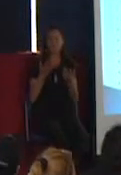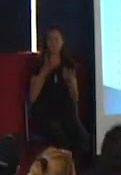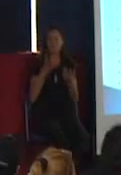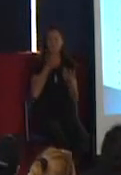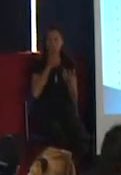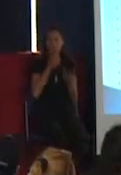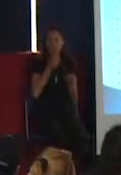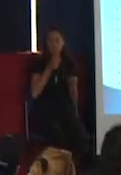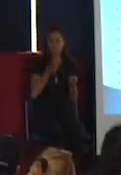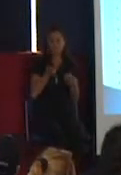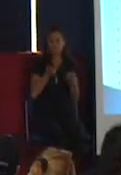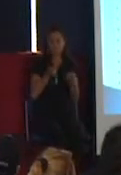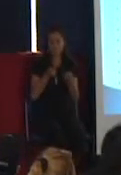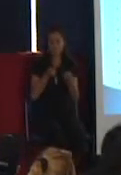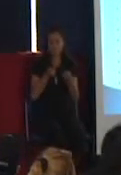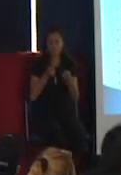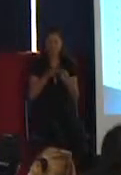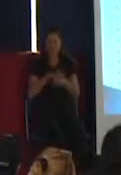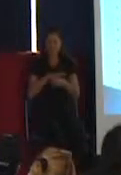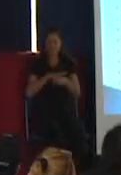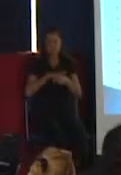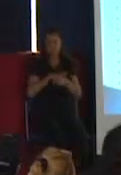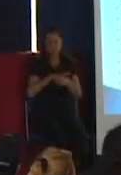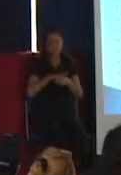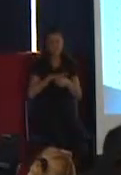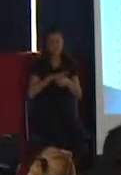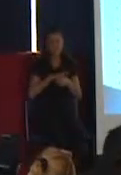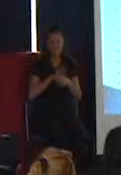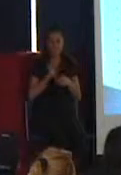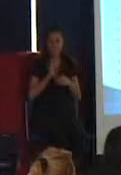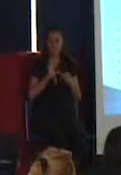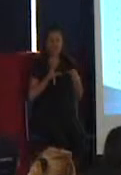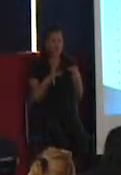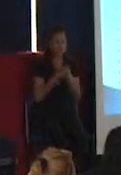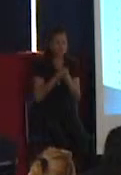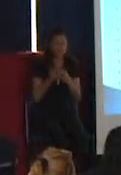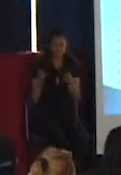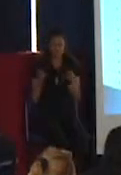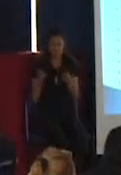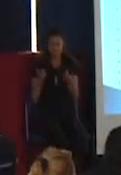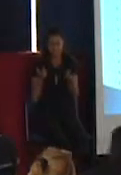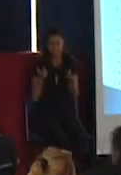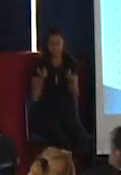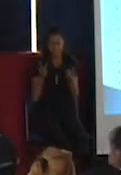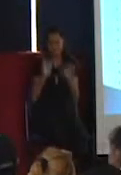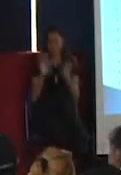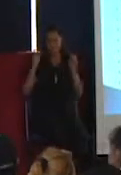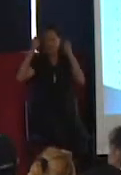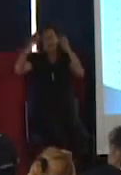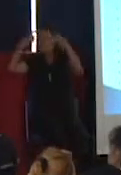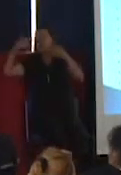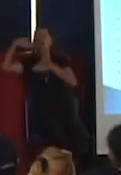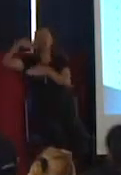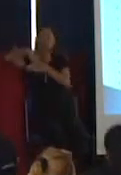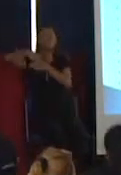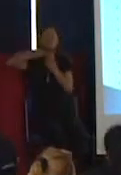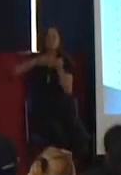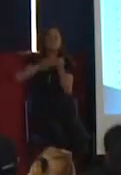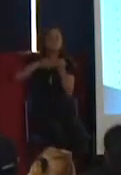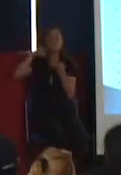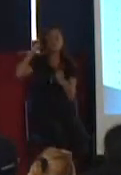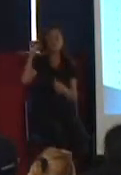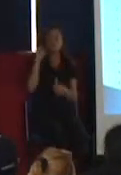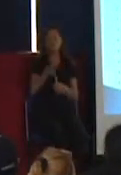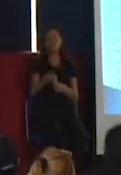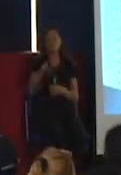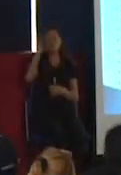manejando, ¿sí? Esta serie de situaciones o esta serie de inclusión. Lo que le está diciendo el Estado es, señor SENA, usted es del